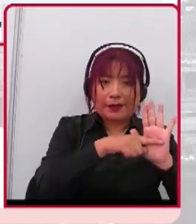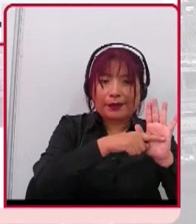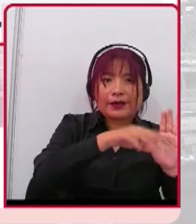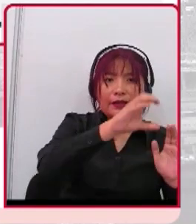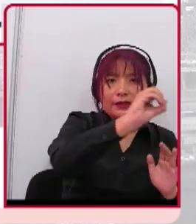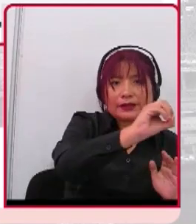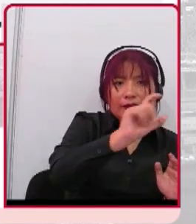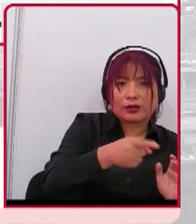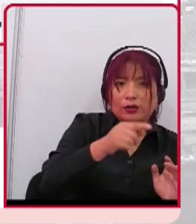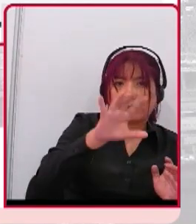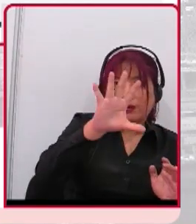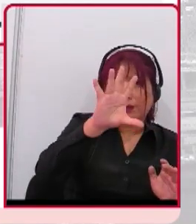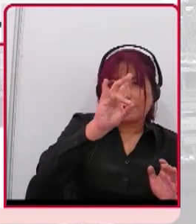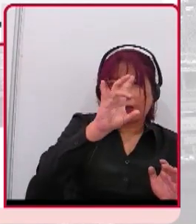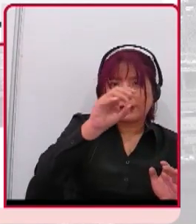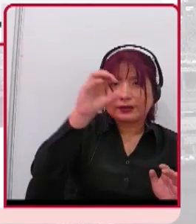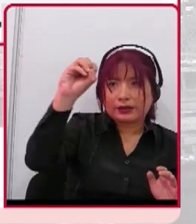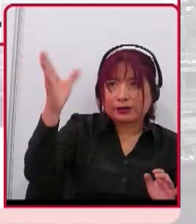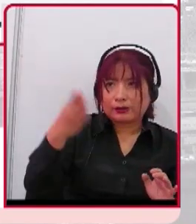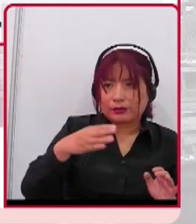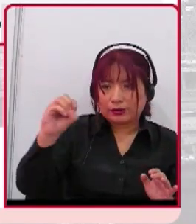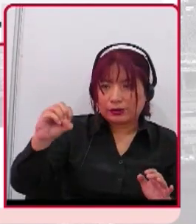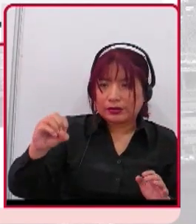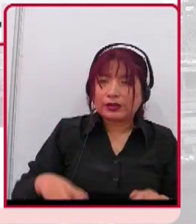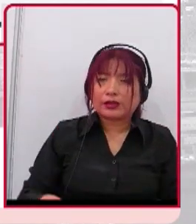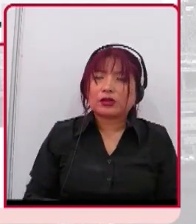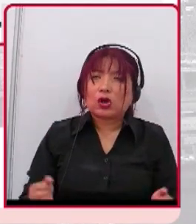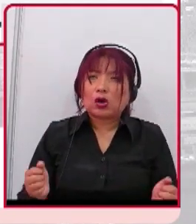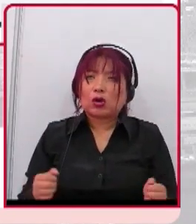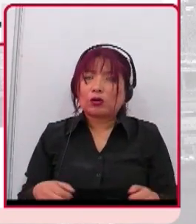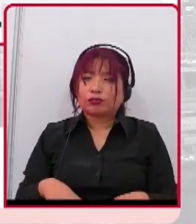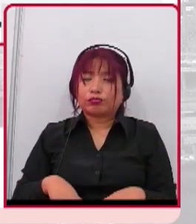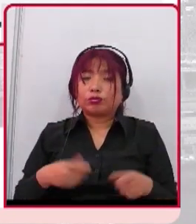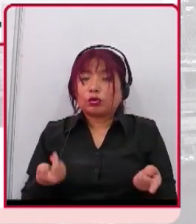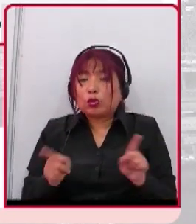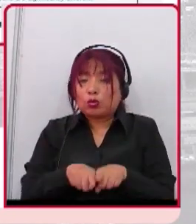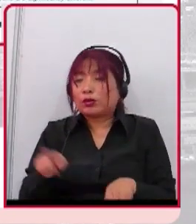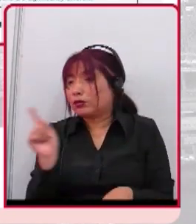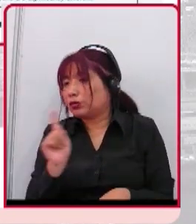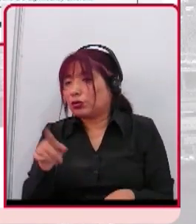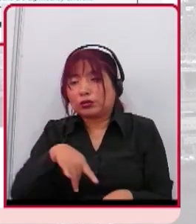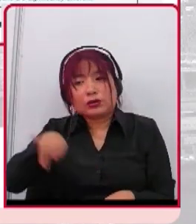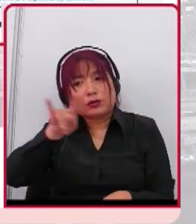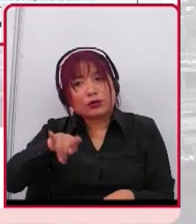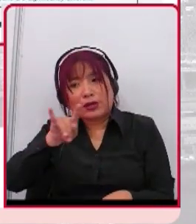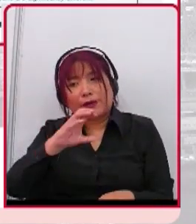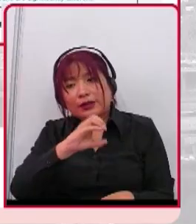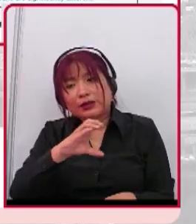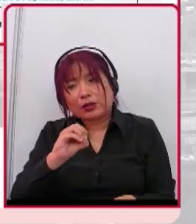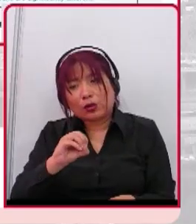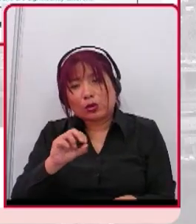el escenario de sin uso de CO2.